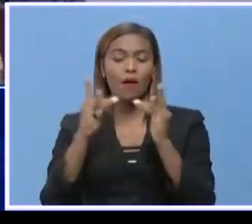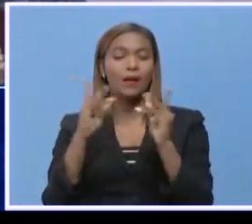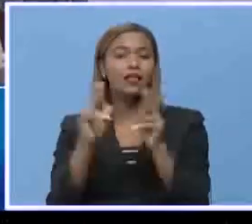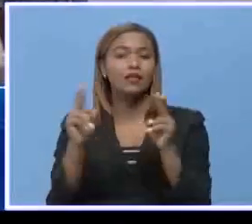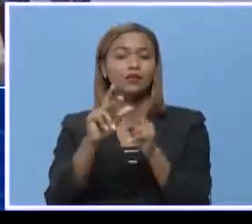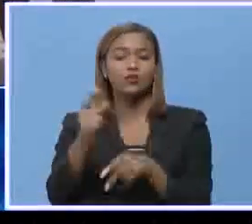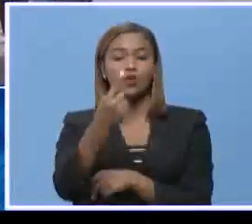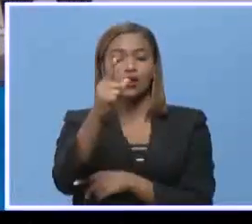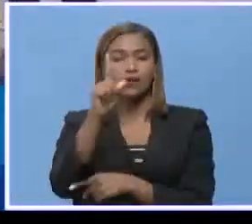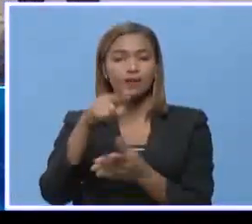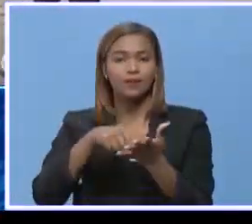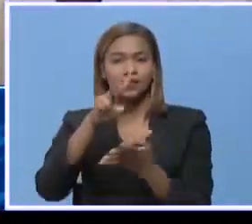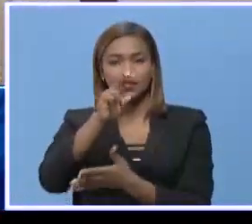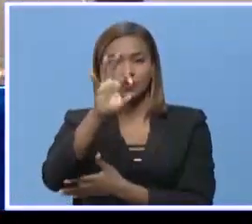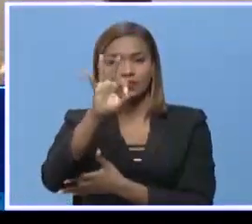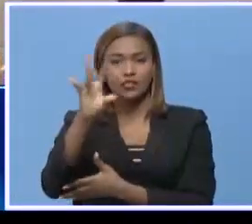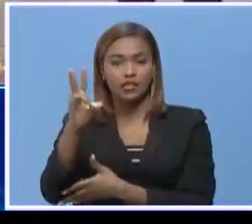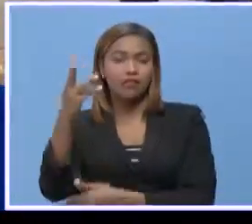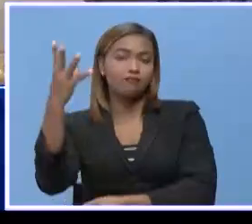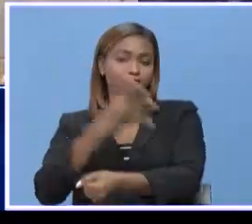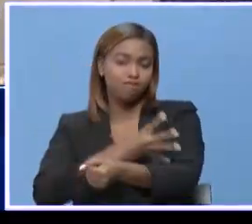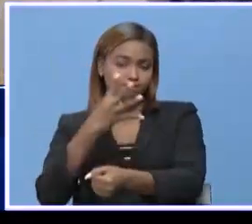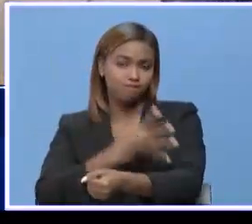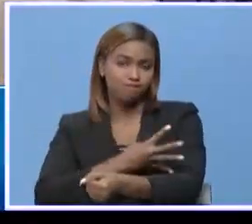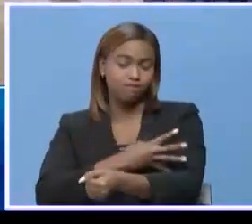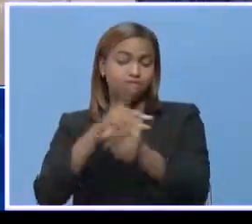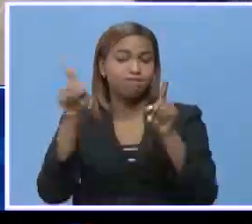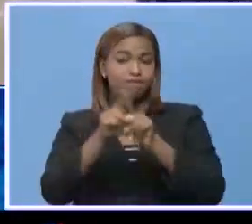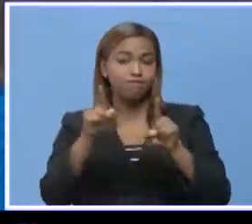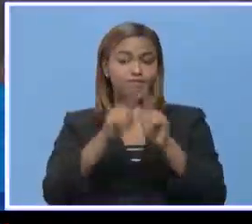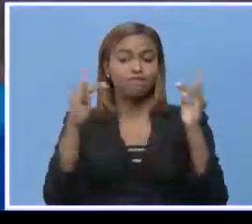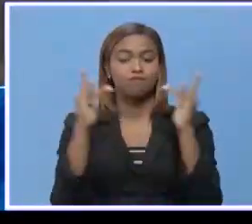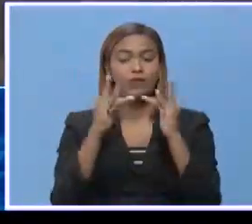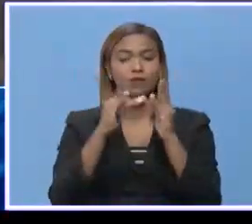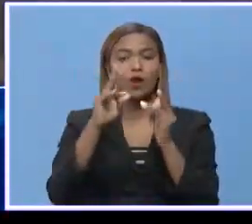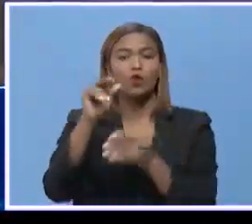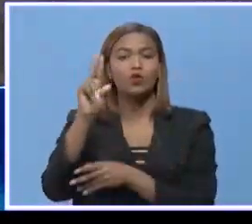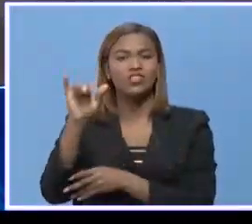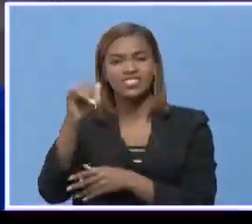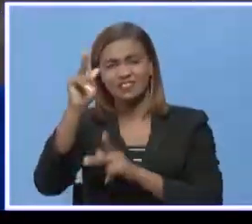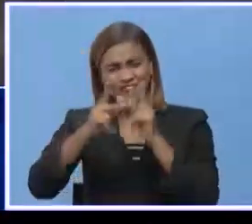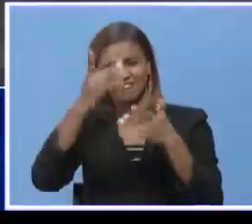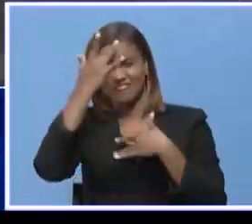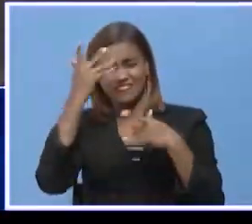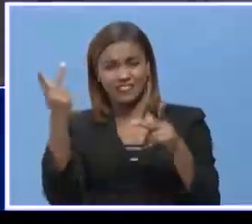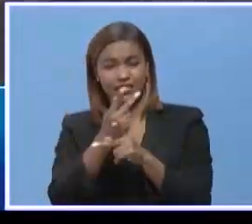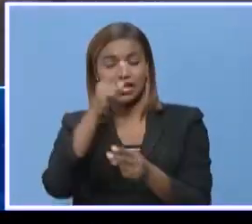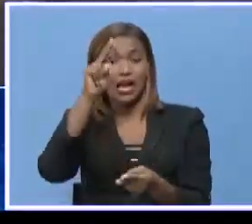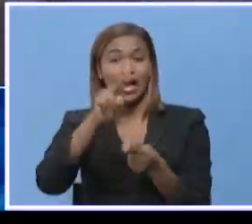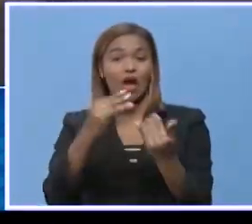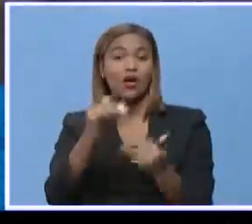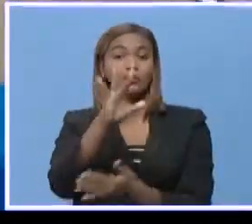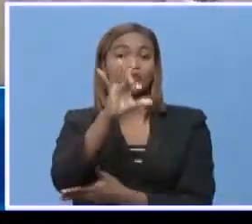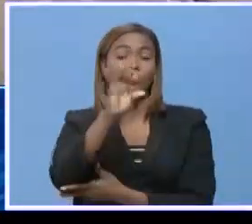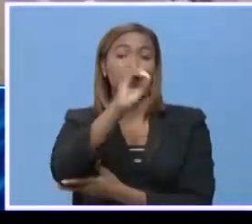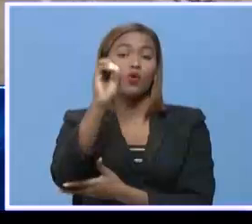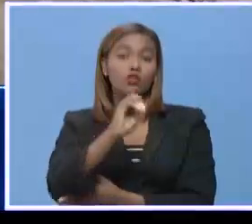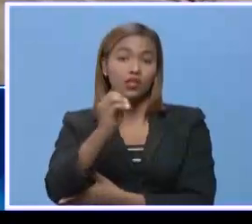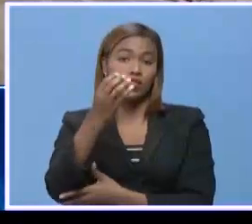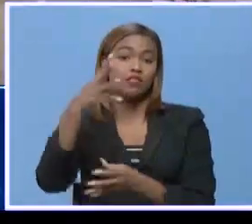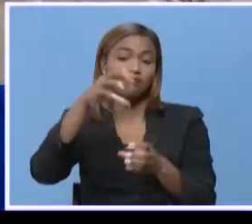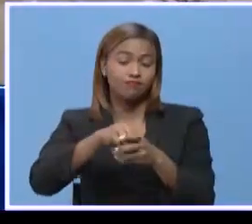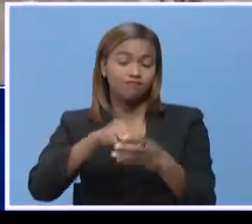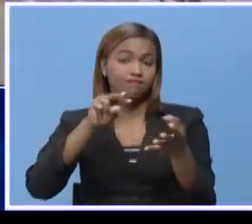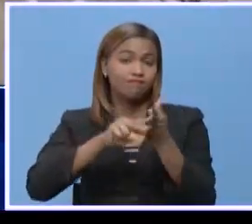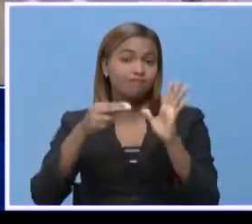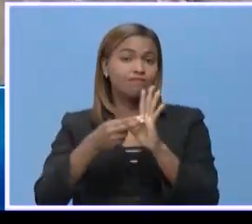solamente 1.297 están ocupadas. Asimismo, las camas UCI disminuyeron hasta posicionarse 58% de ocupación, lo